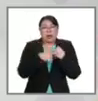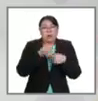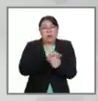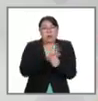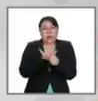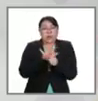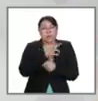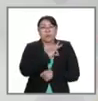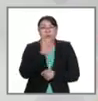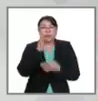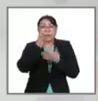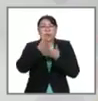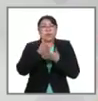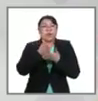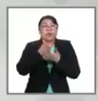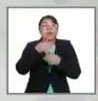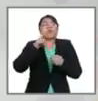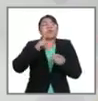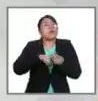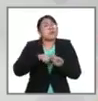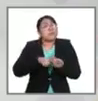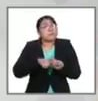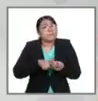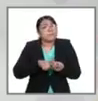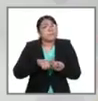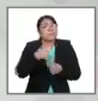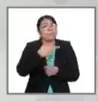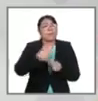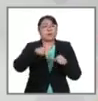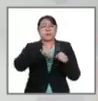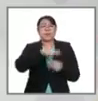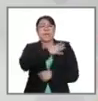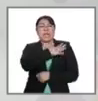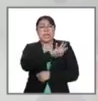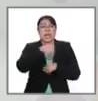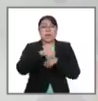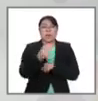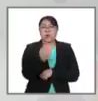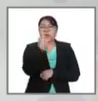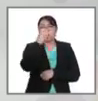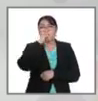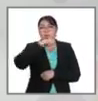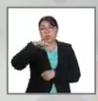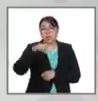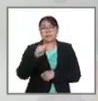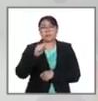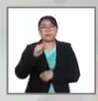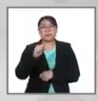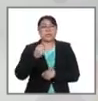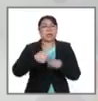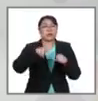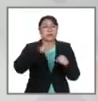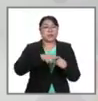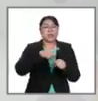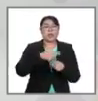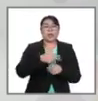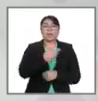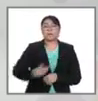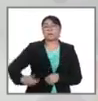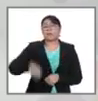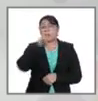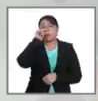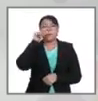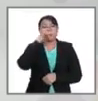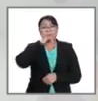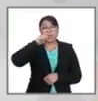a los lugares a donde puede recurrir para su valoración el hospital general de zona del sistema del seguro social el hospital presidente juárez de